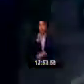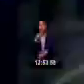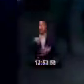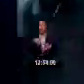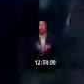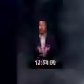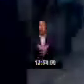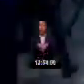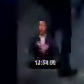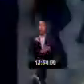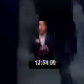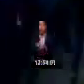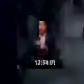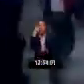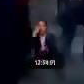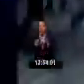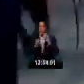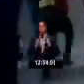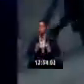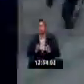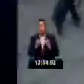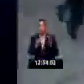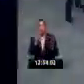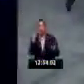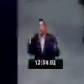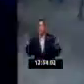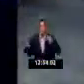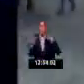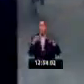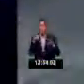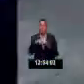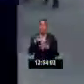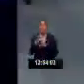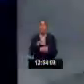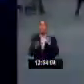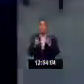de quienes se han movilizado, pues construyen un ambiente de violencia en el país.